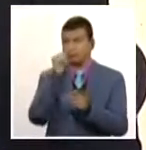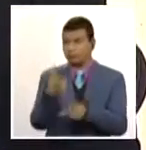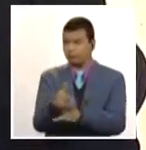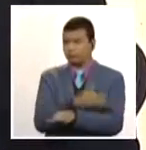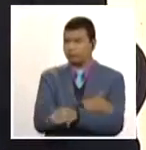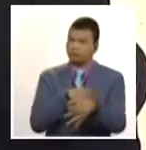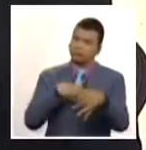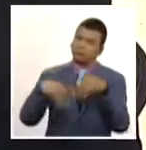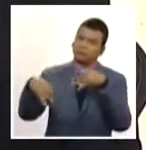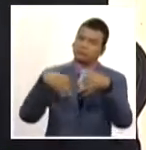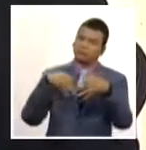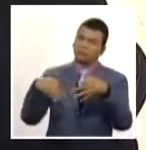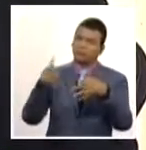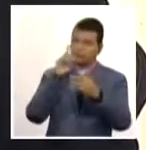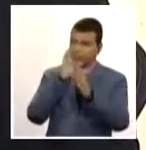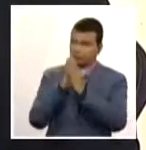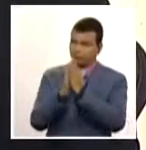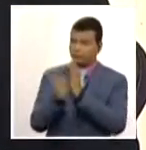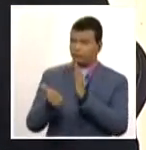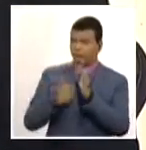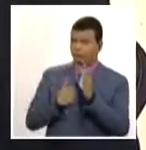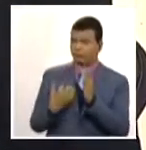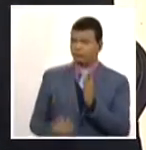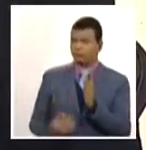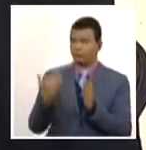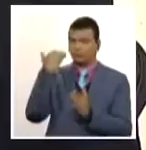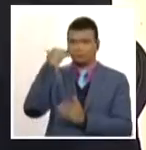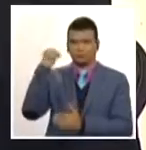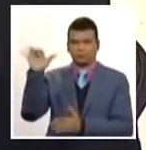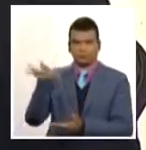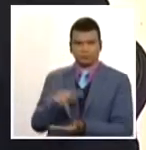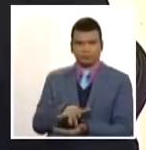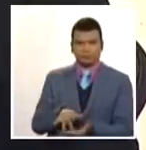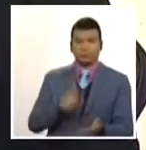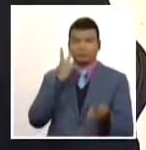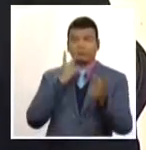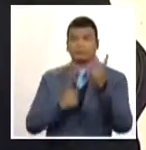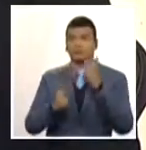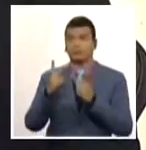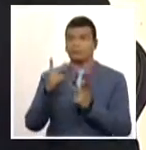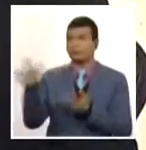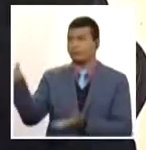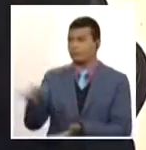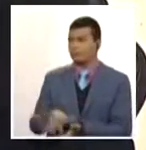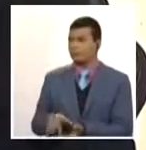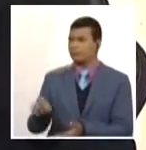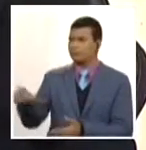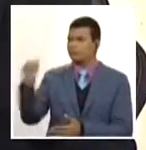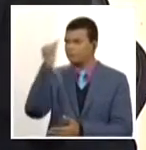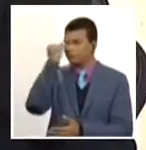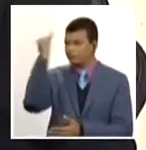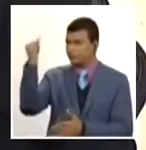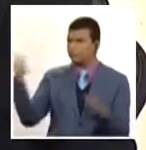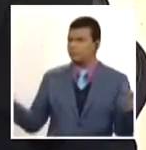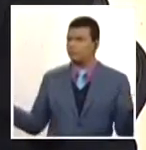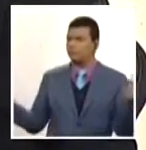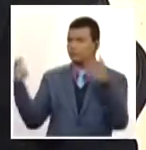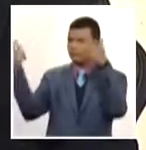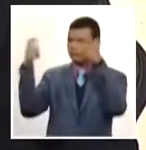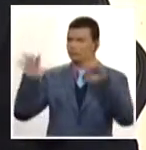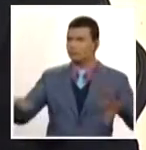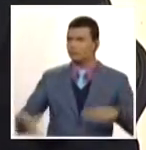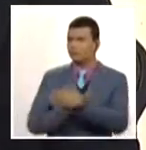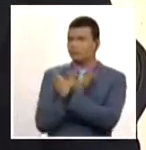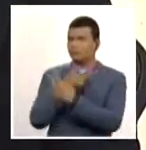entrar en materia, yo quiero aprovechar la visita de María Fernanda al estudio de Telepacífico. María Fernanda, hay una iniciativa en el Congreso de la República